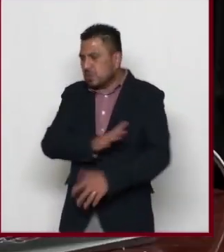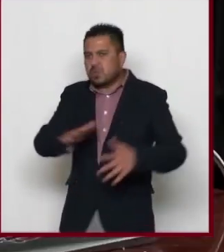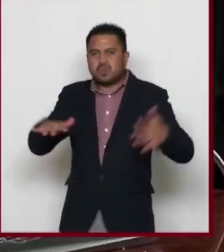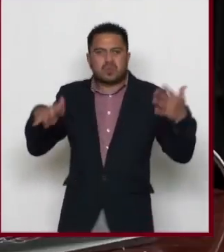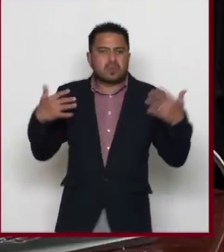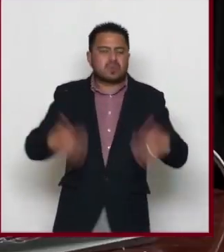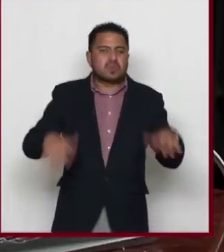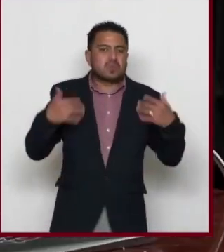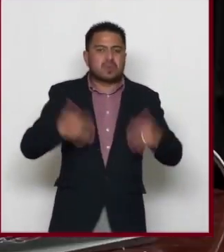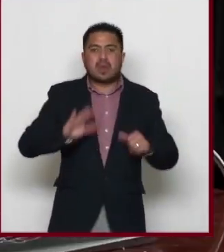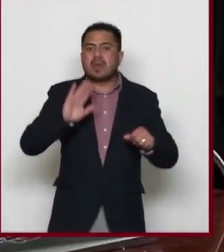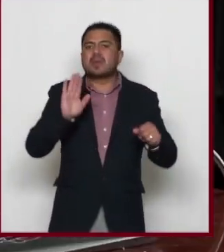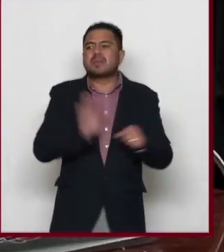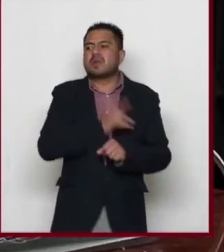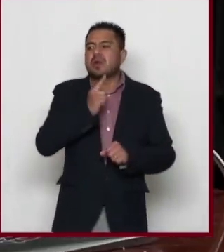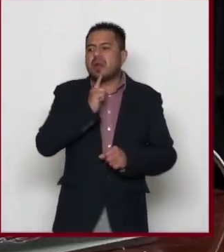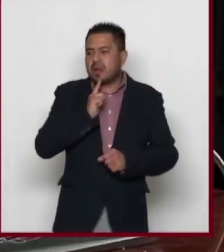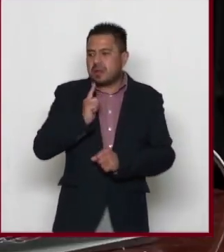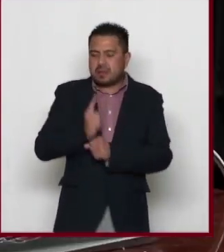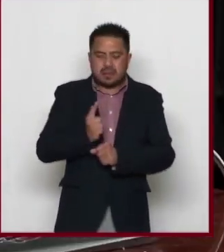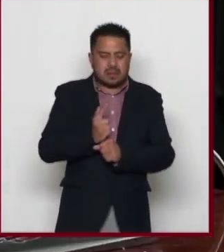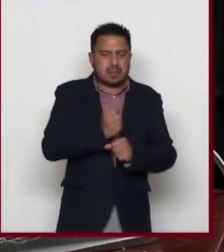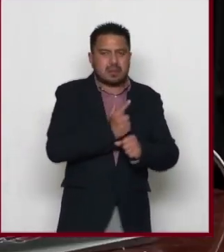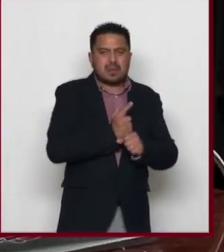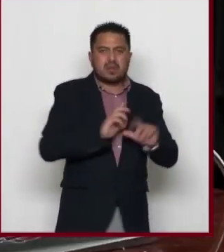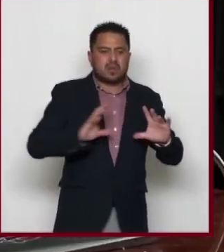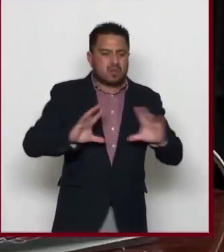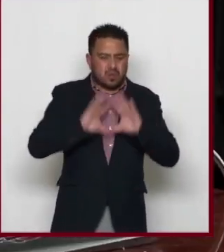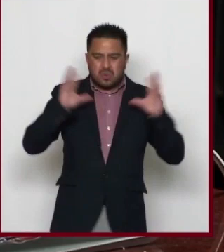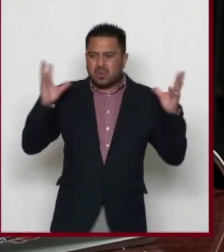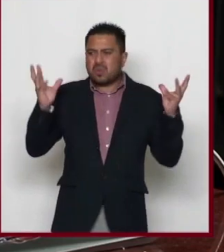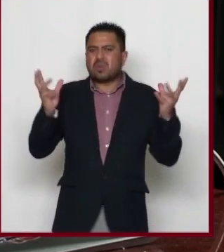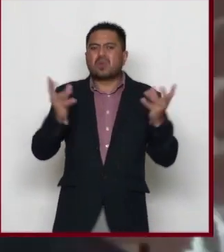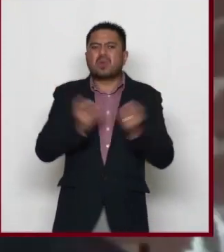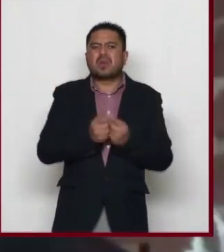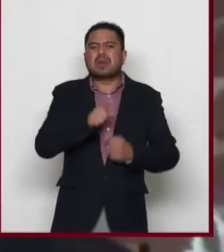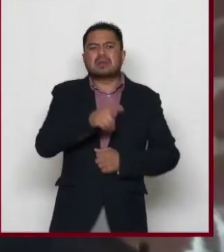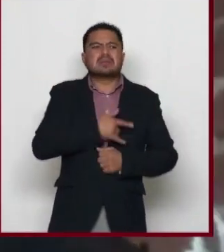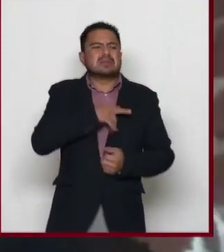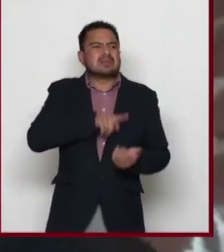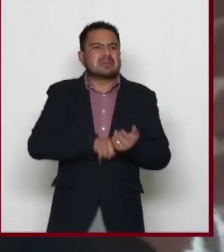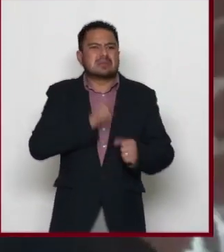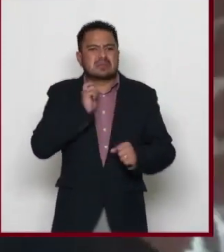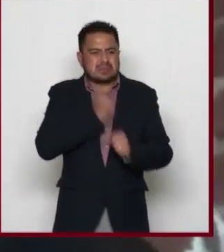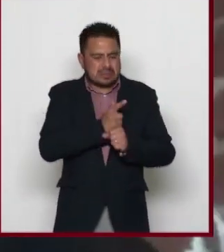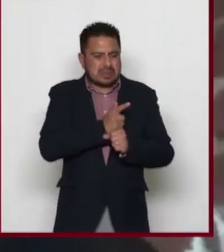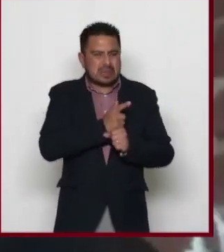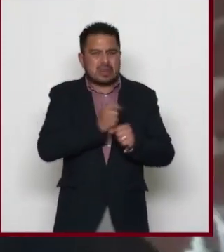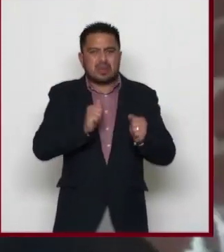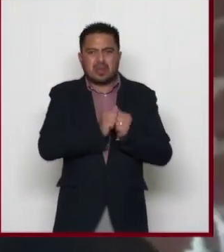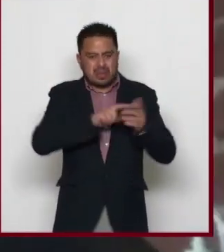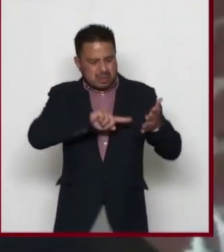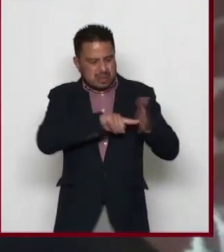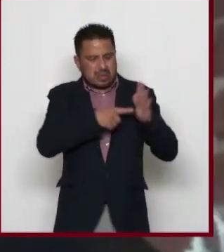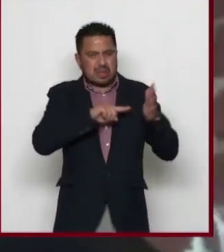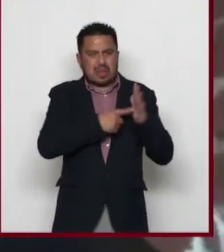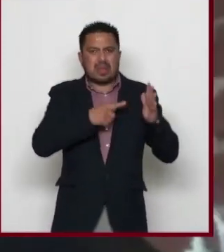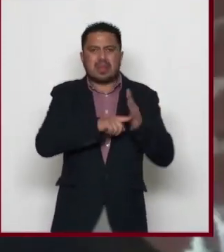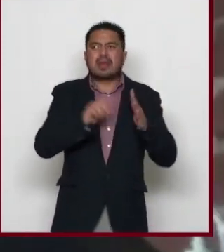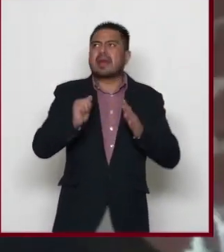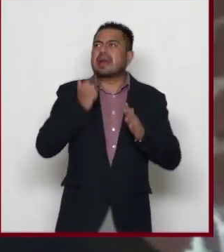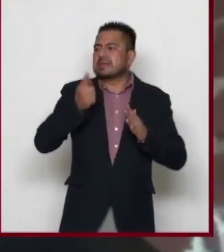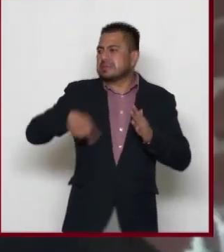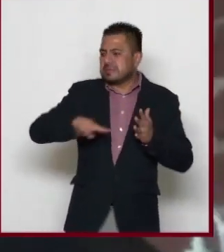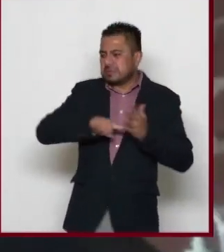El gusto que me dio fue infinito, ¿eh? Porque fue descubrir, pues descubrir, haga usted de